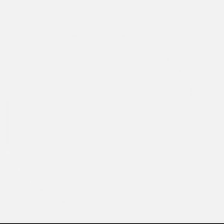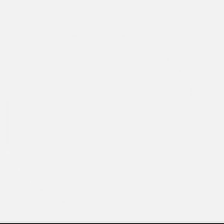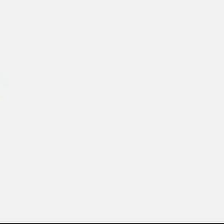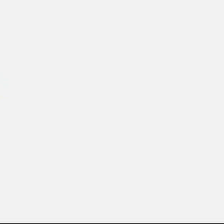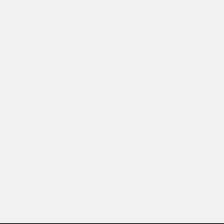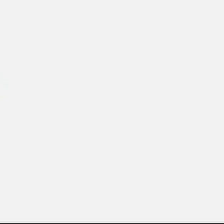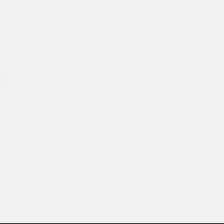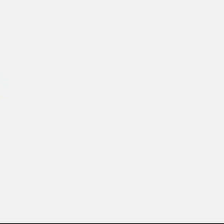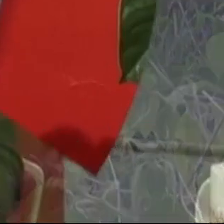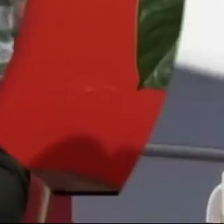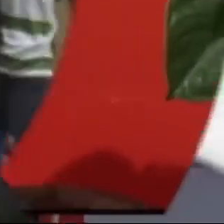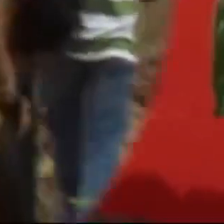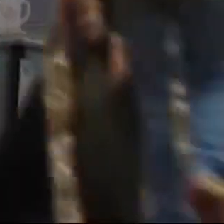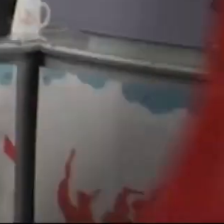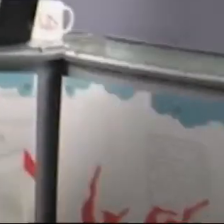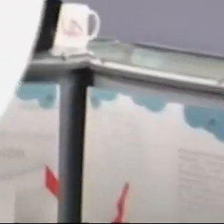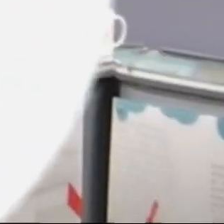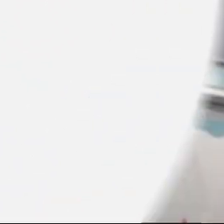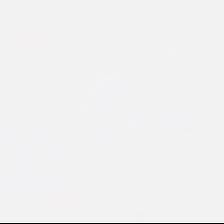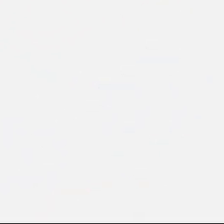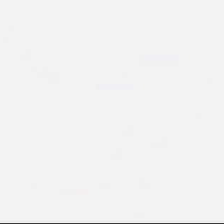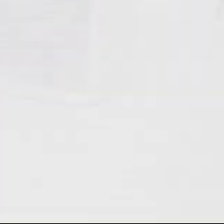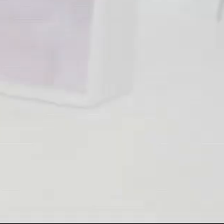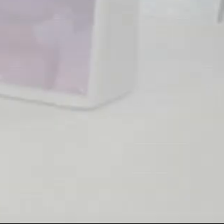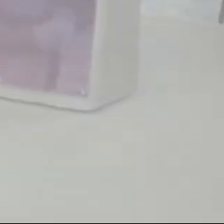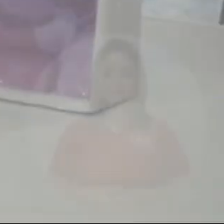de la República.